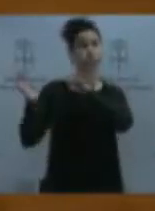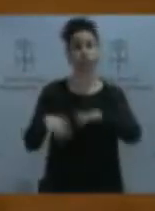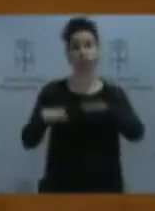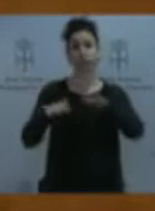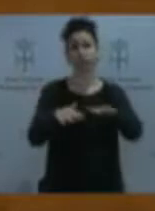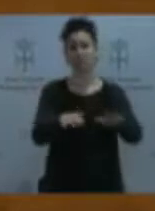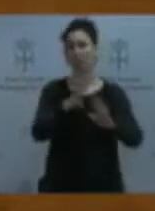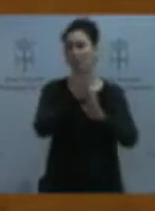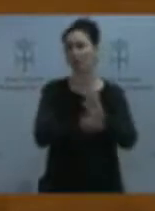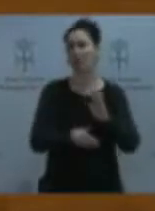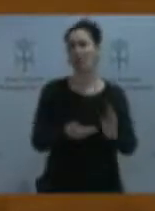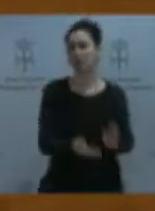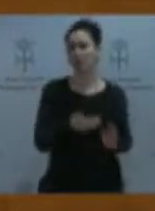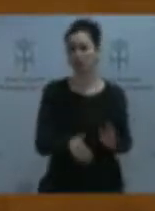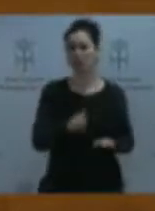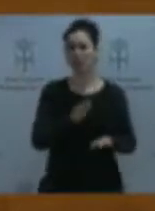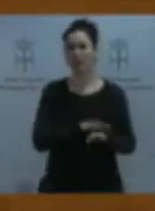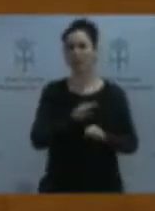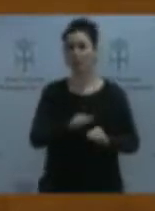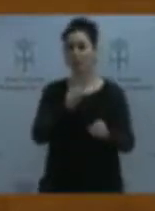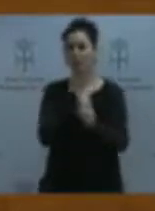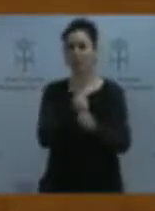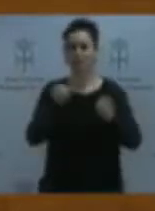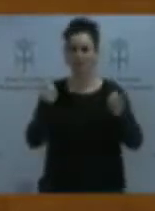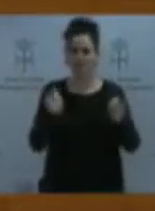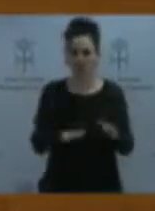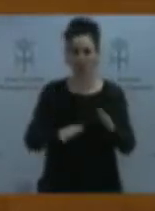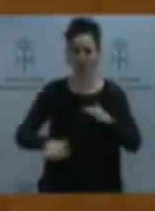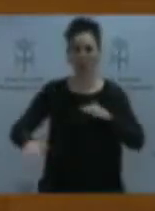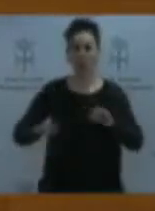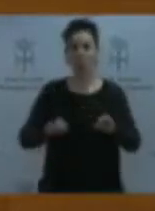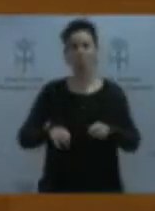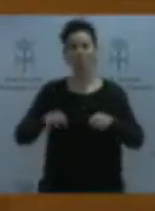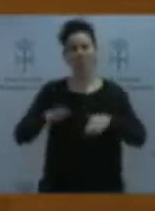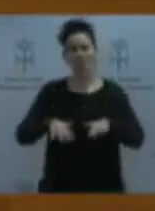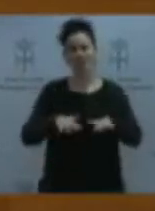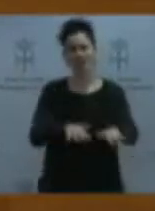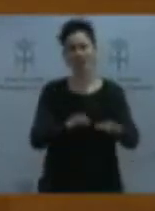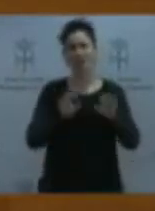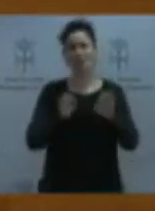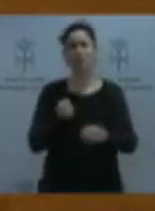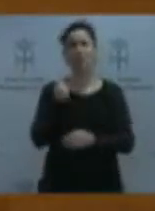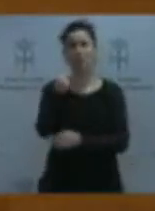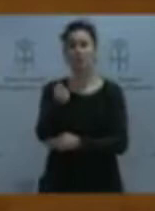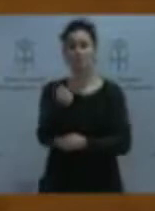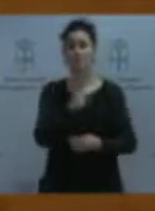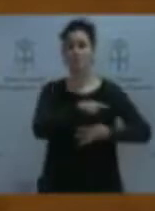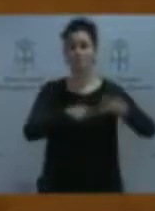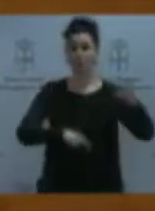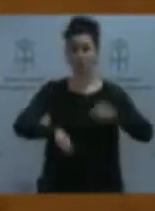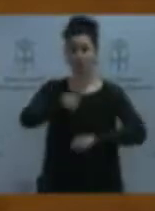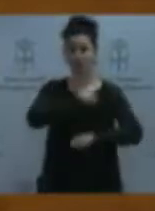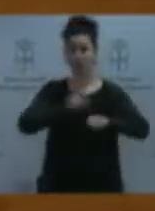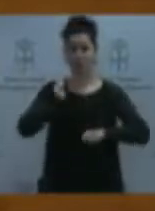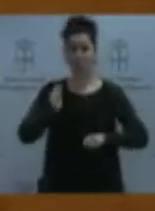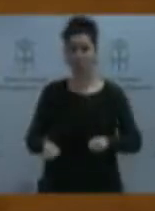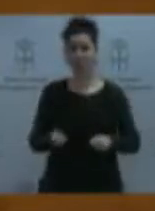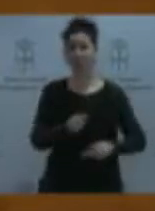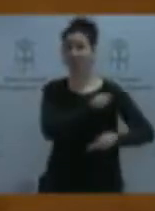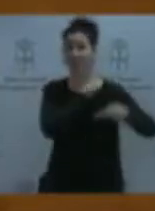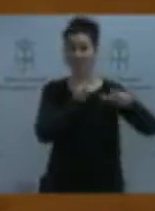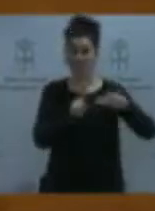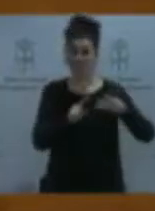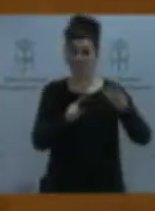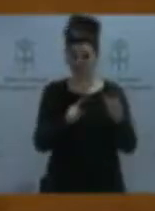trabajo. Movilizaciones respaldadas por las 4 asociaciones de jueces y las 3 de fiscales. Decían recientemente que no es admisible que